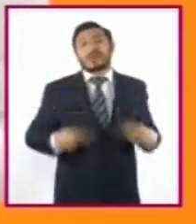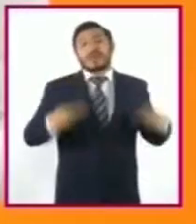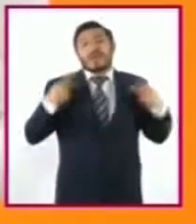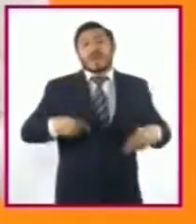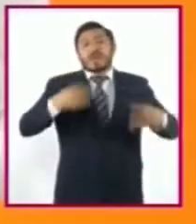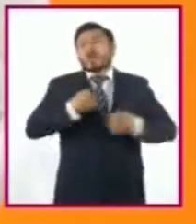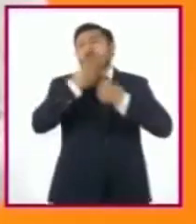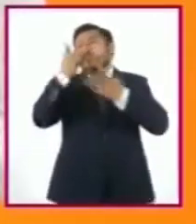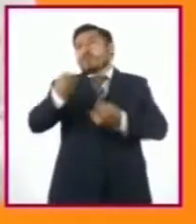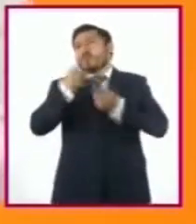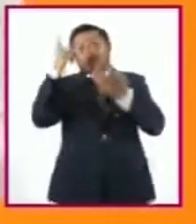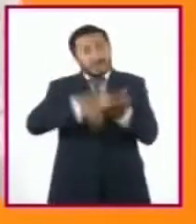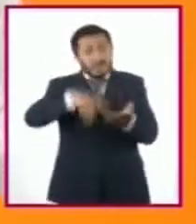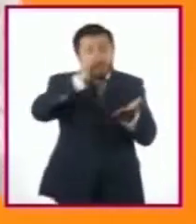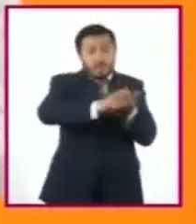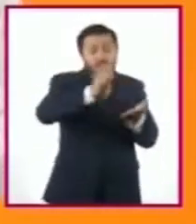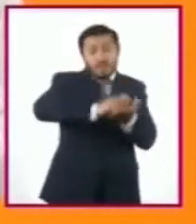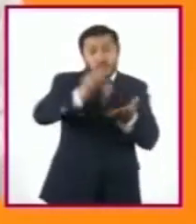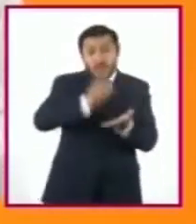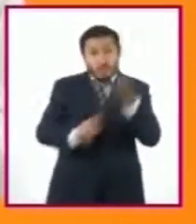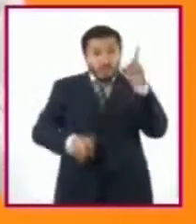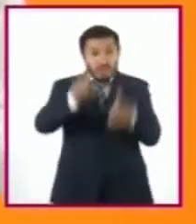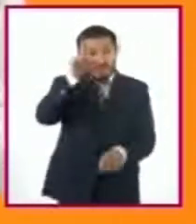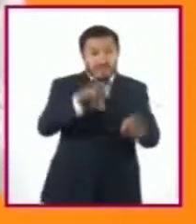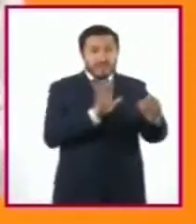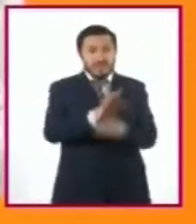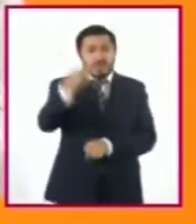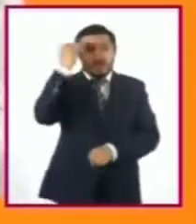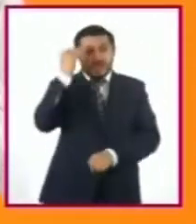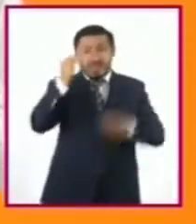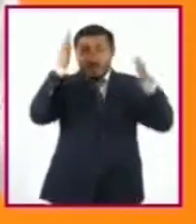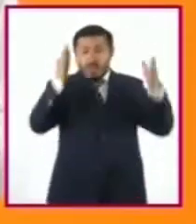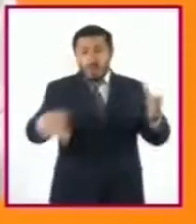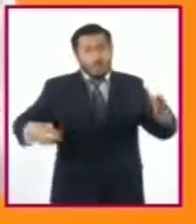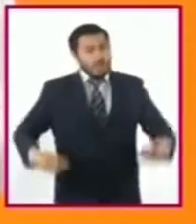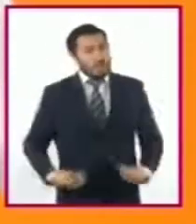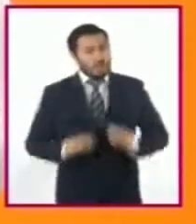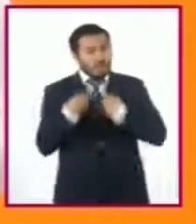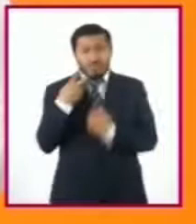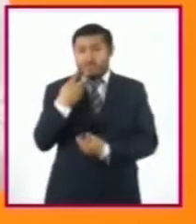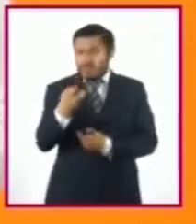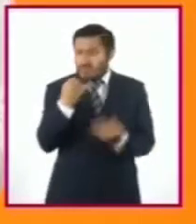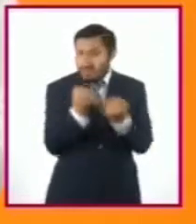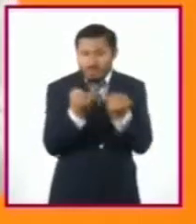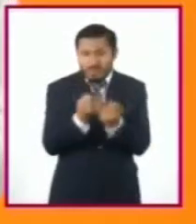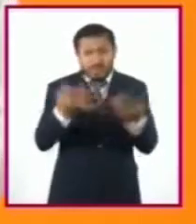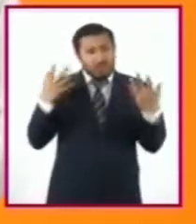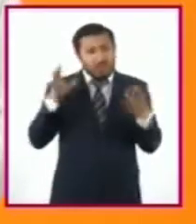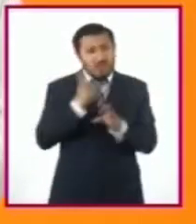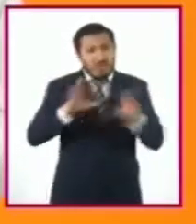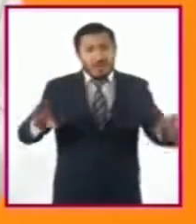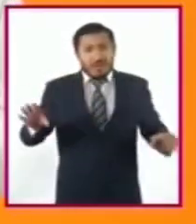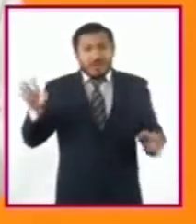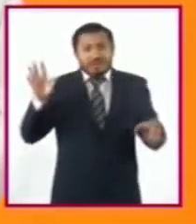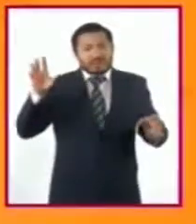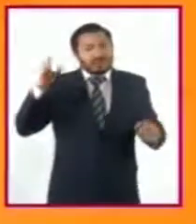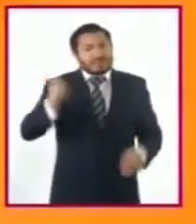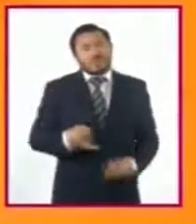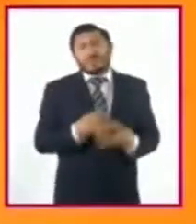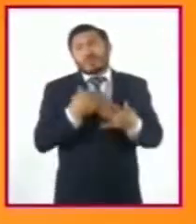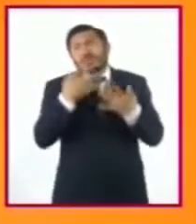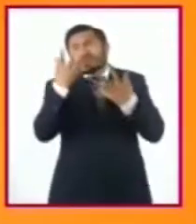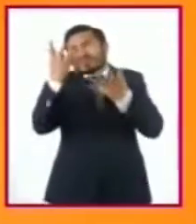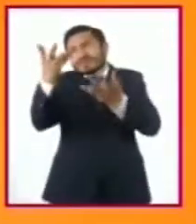o poemas de acuerdo al periodo que les tocó vivir, así como los elementos que los inspiraron. No